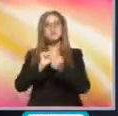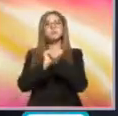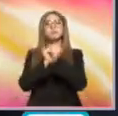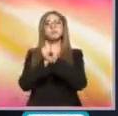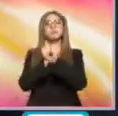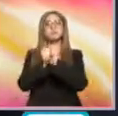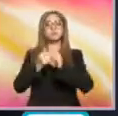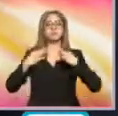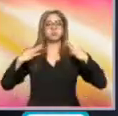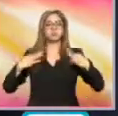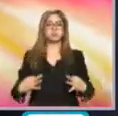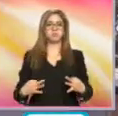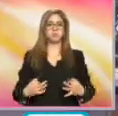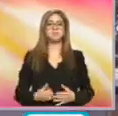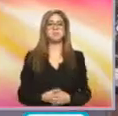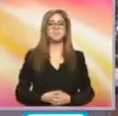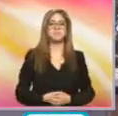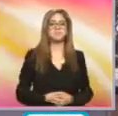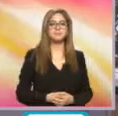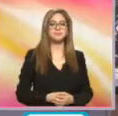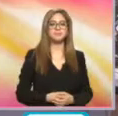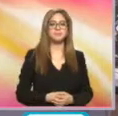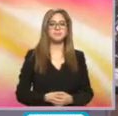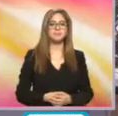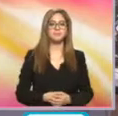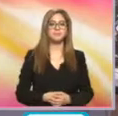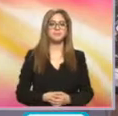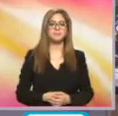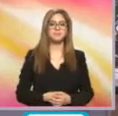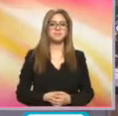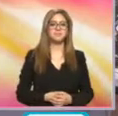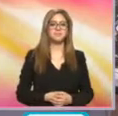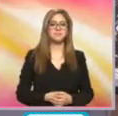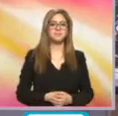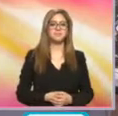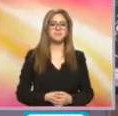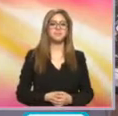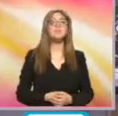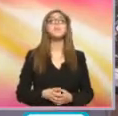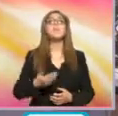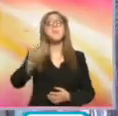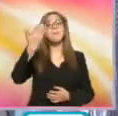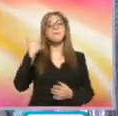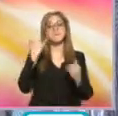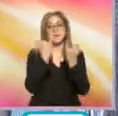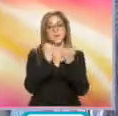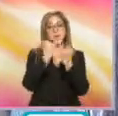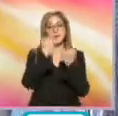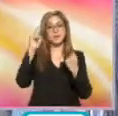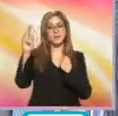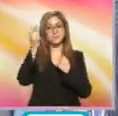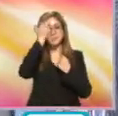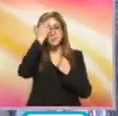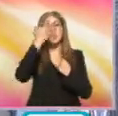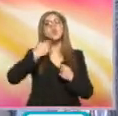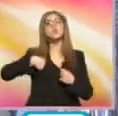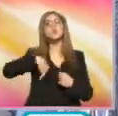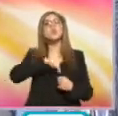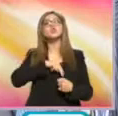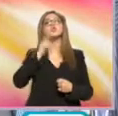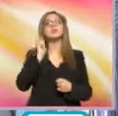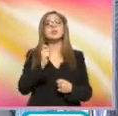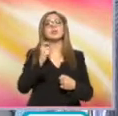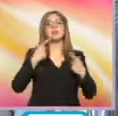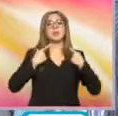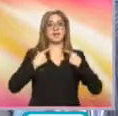lo más casual. Exactamente. Y también un poquito como de historia, cuando nosotros decimos o mencionamos que las camisas